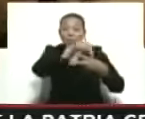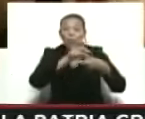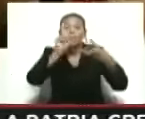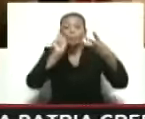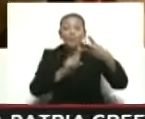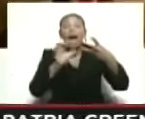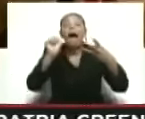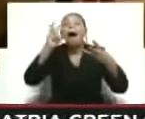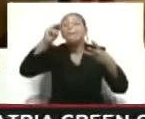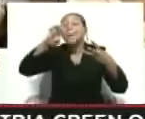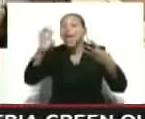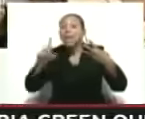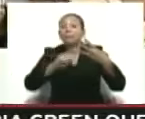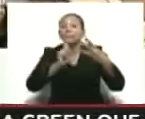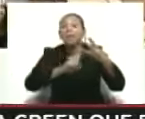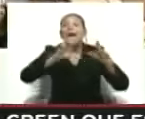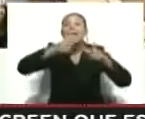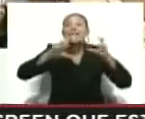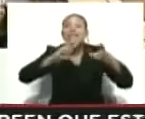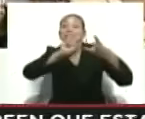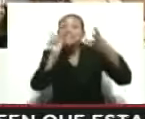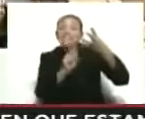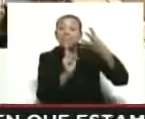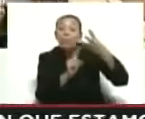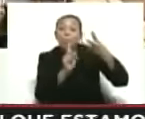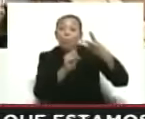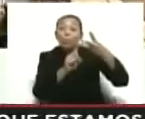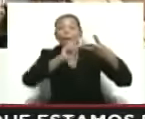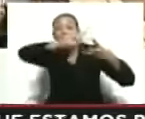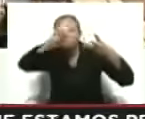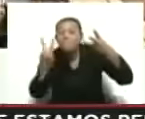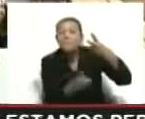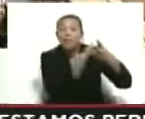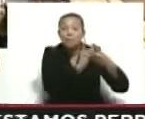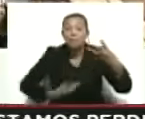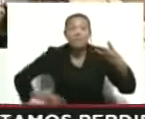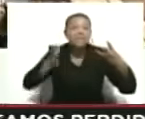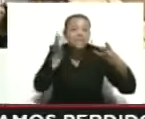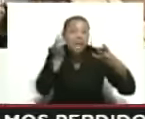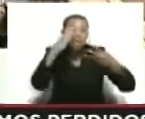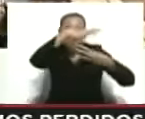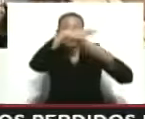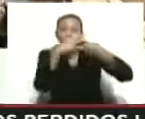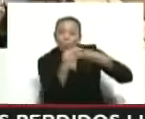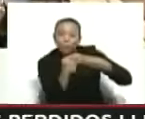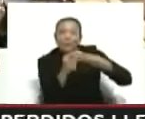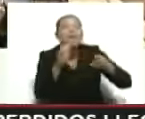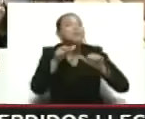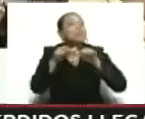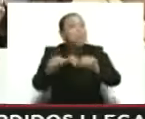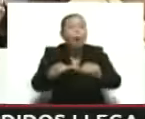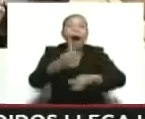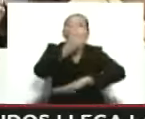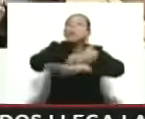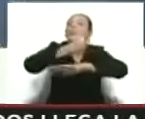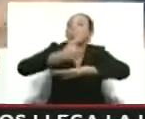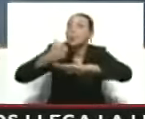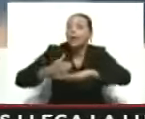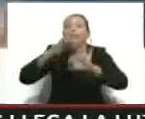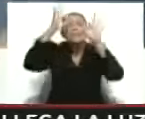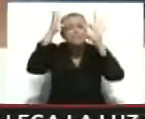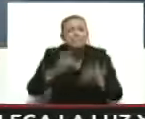Y América Pérez, para segunda vicepresidenta de la Asamblea Nacional. Estoy